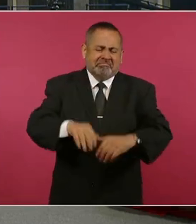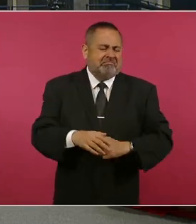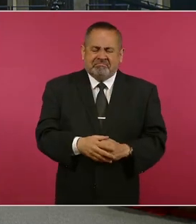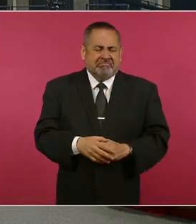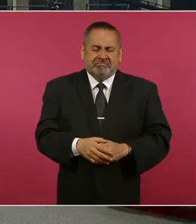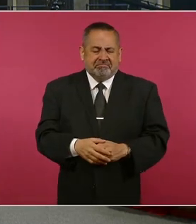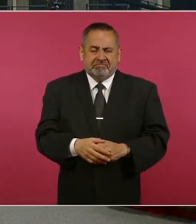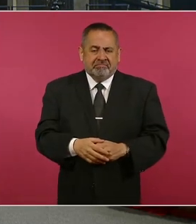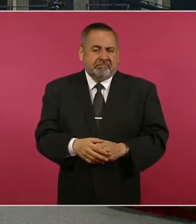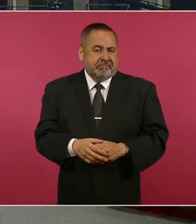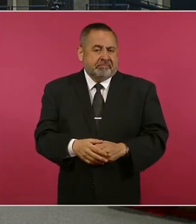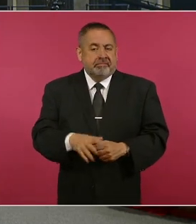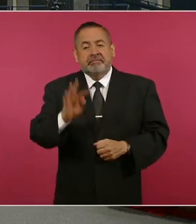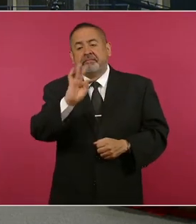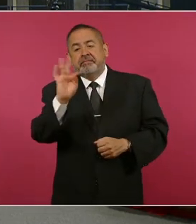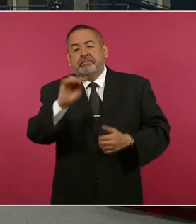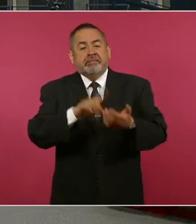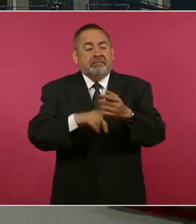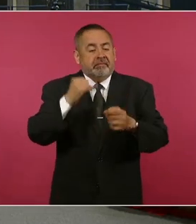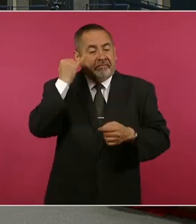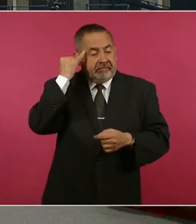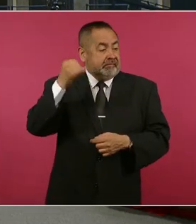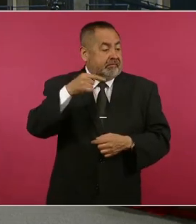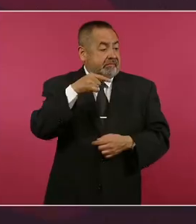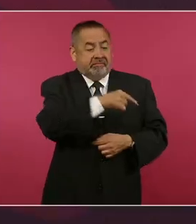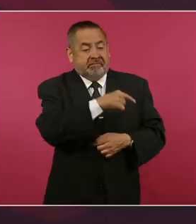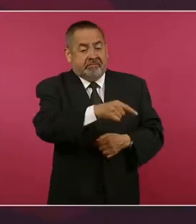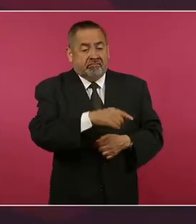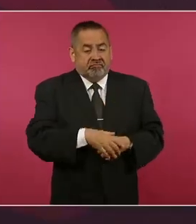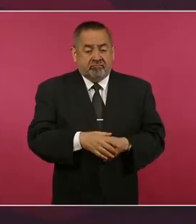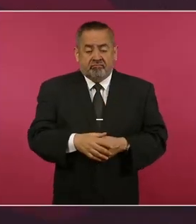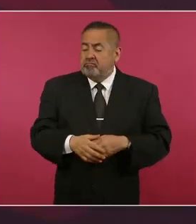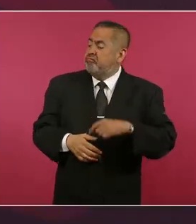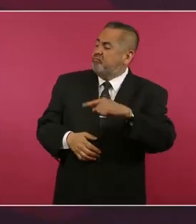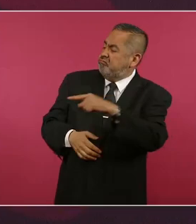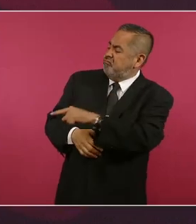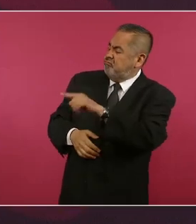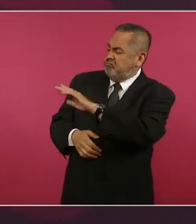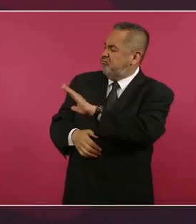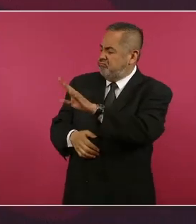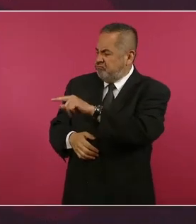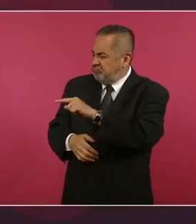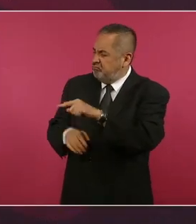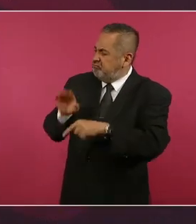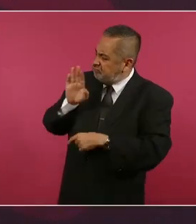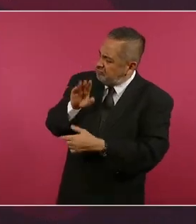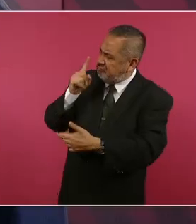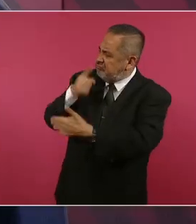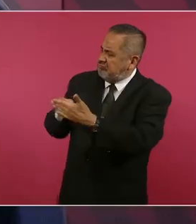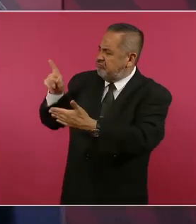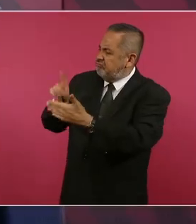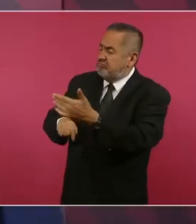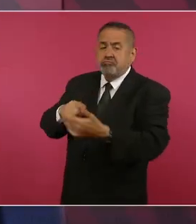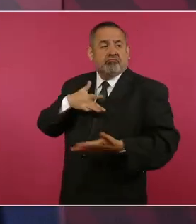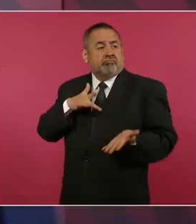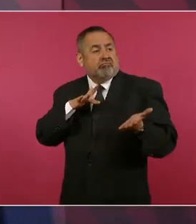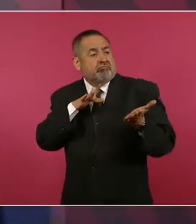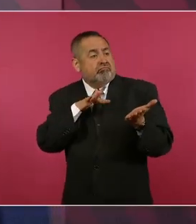si de repente alguien sale, yo estoy a favor del rey de España,